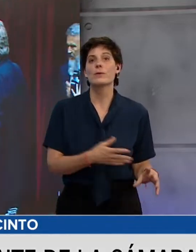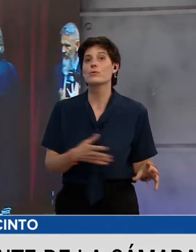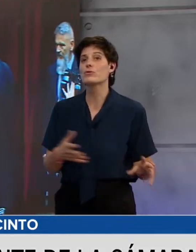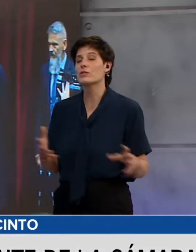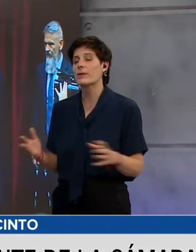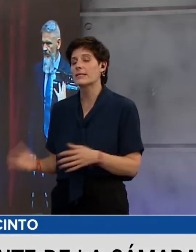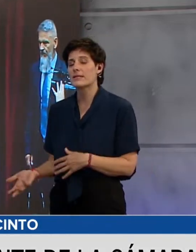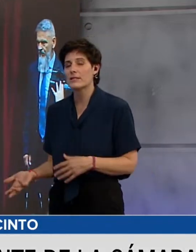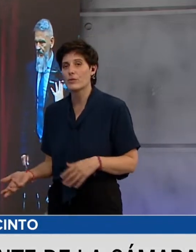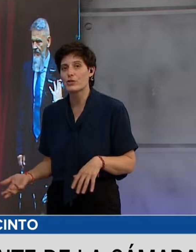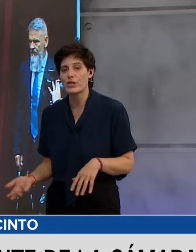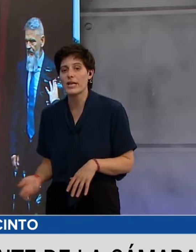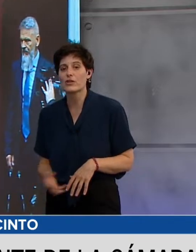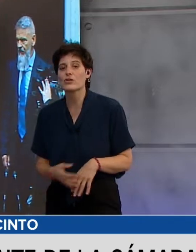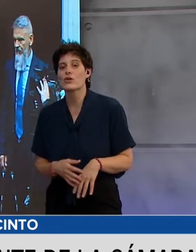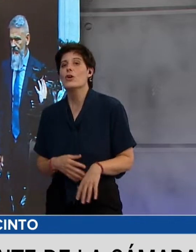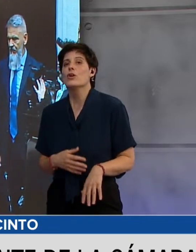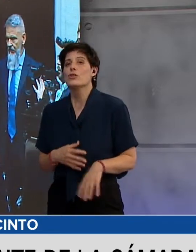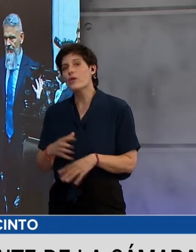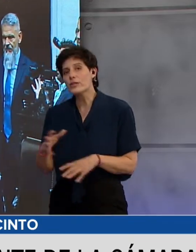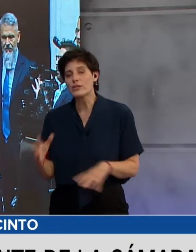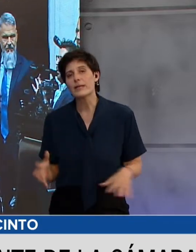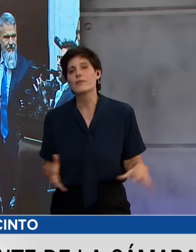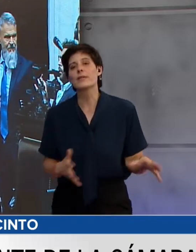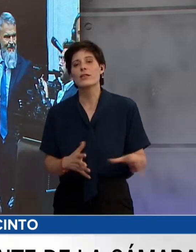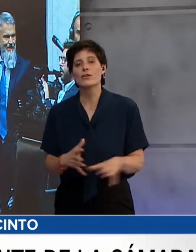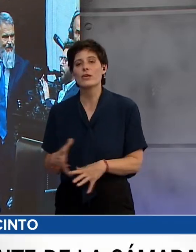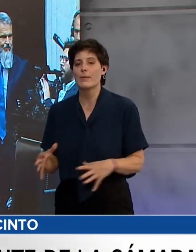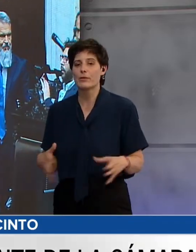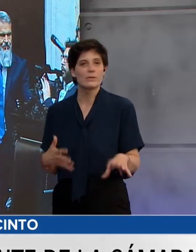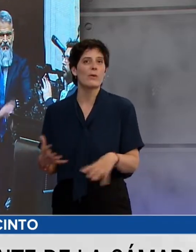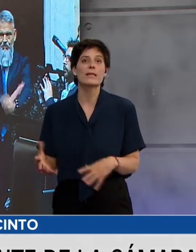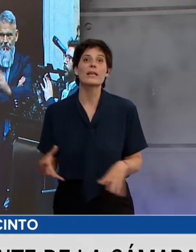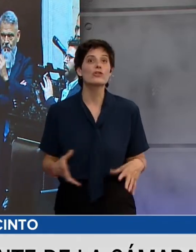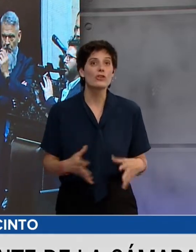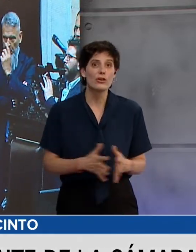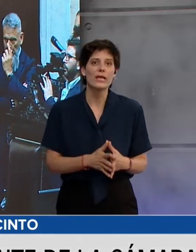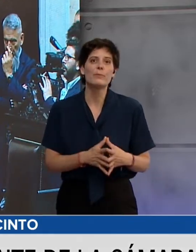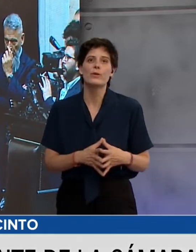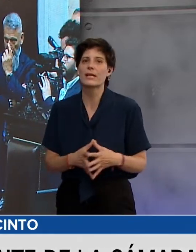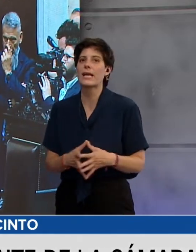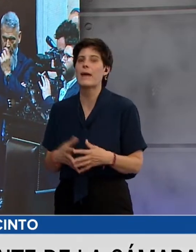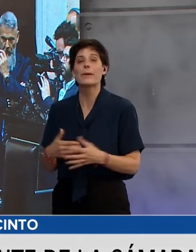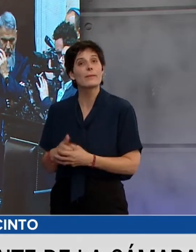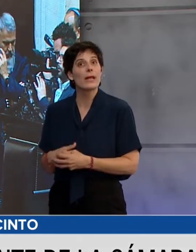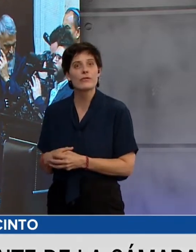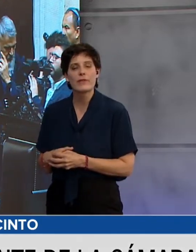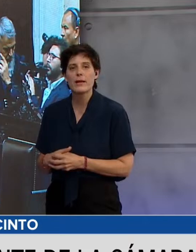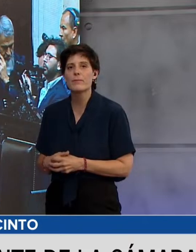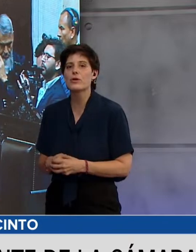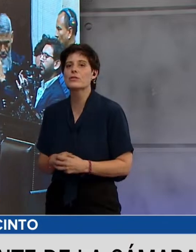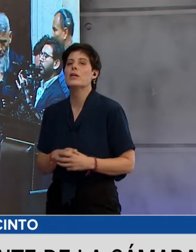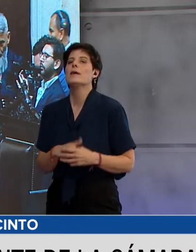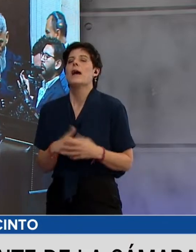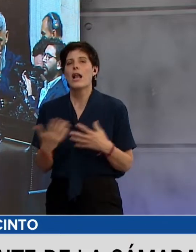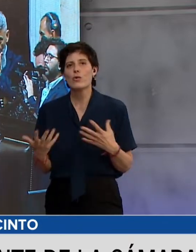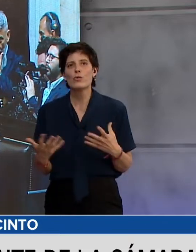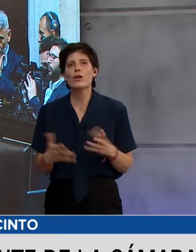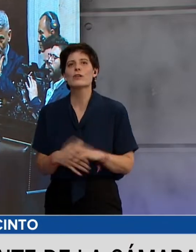ley ómnibus o si van a ser distintos proyectos. Todo eso se va a ir definiendo en las próximas 48 horas porque apremian los